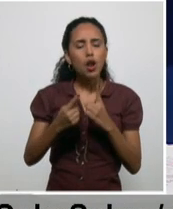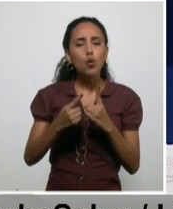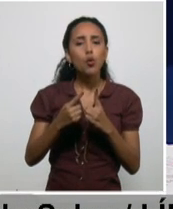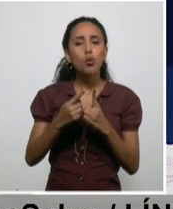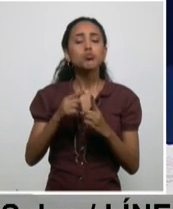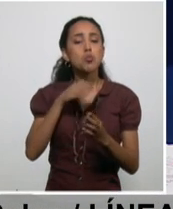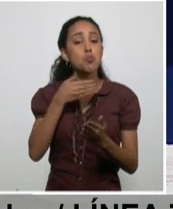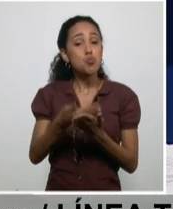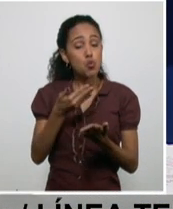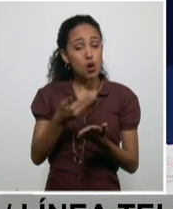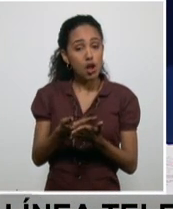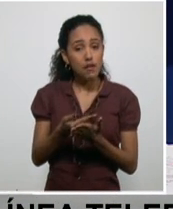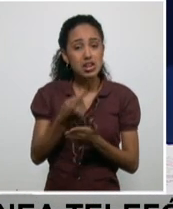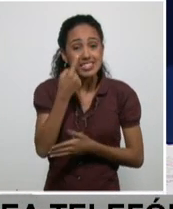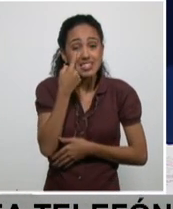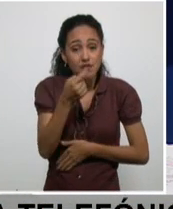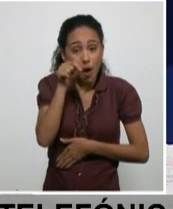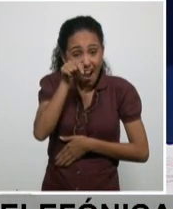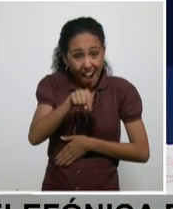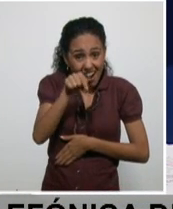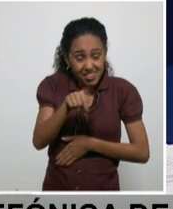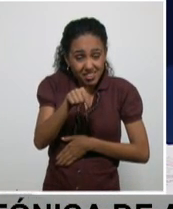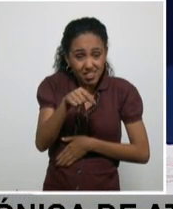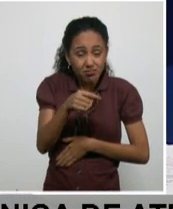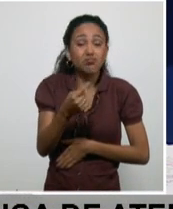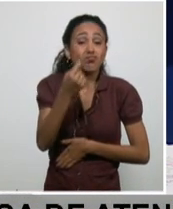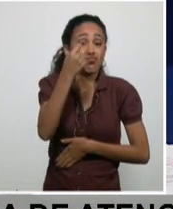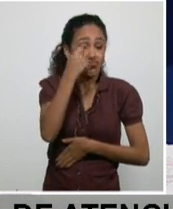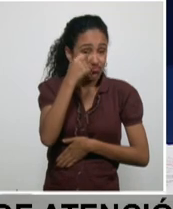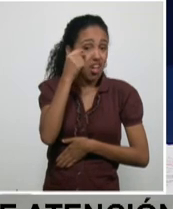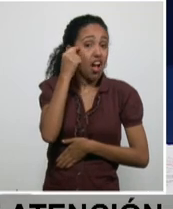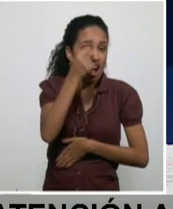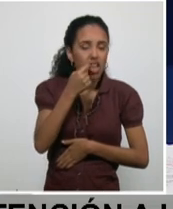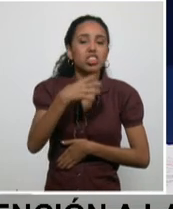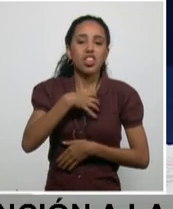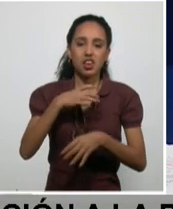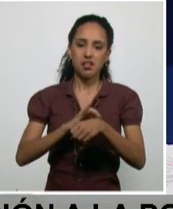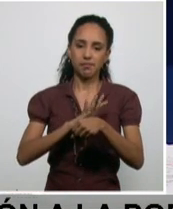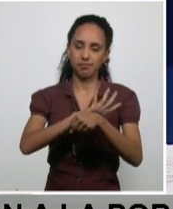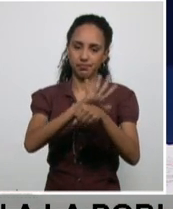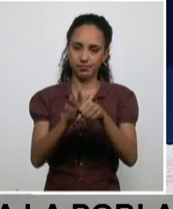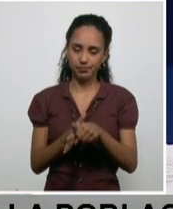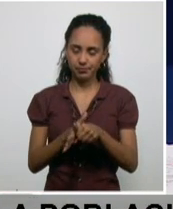que se detectó ahí la presencia del SARS-CoV-2.